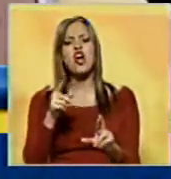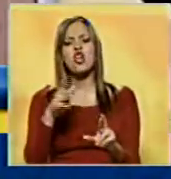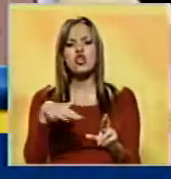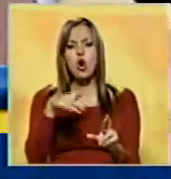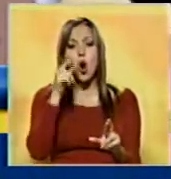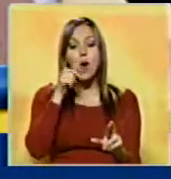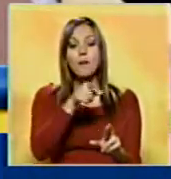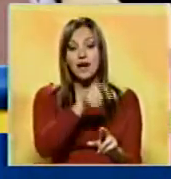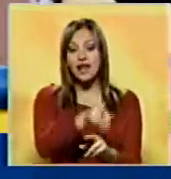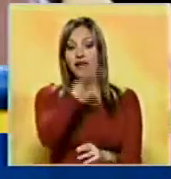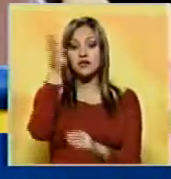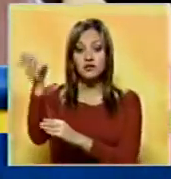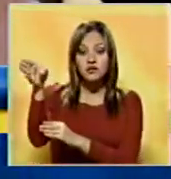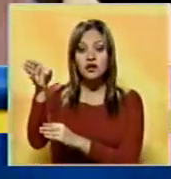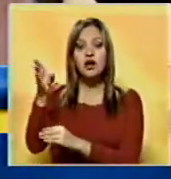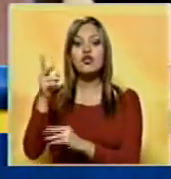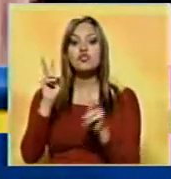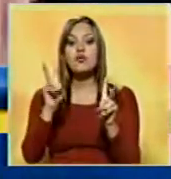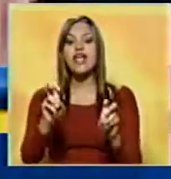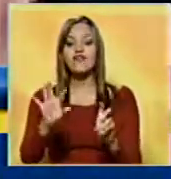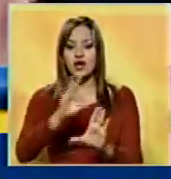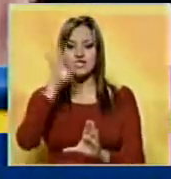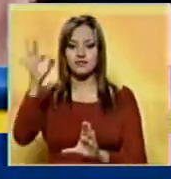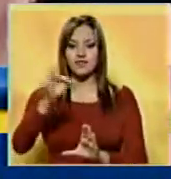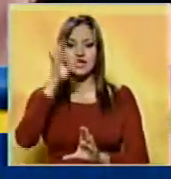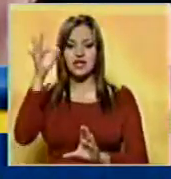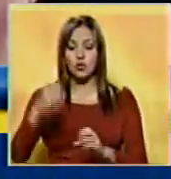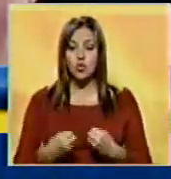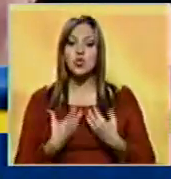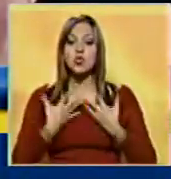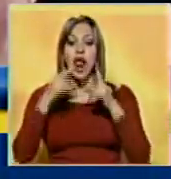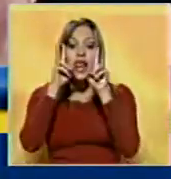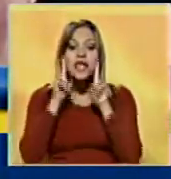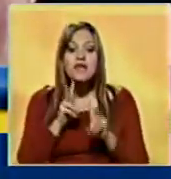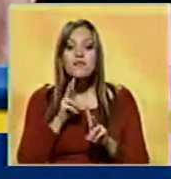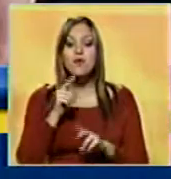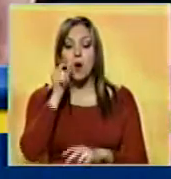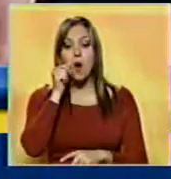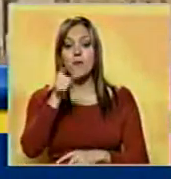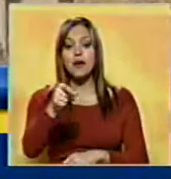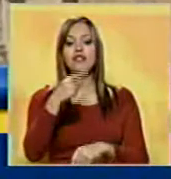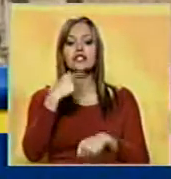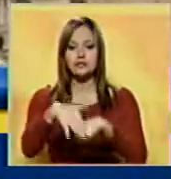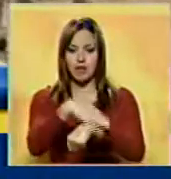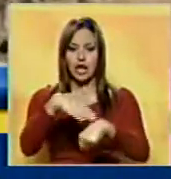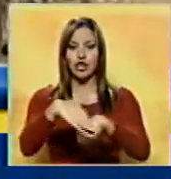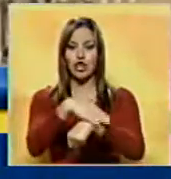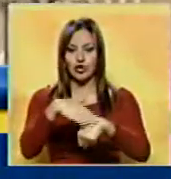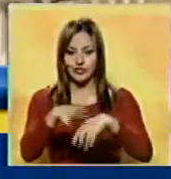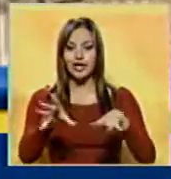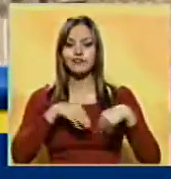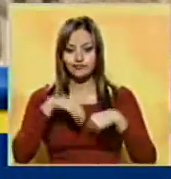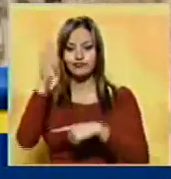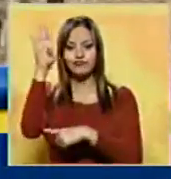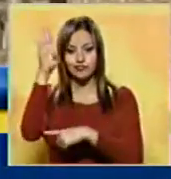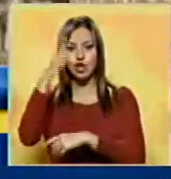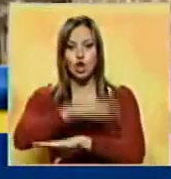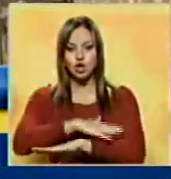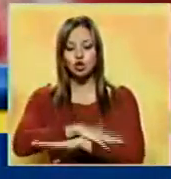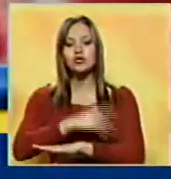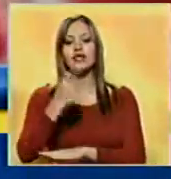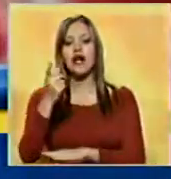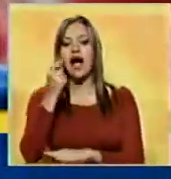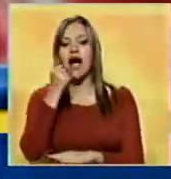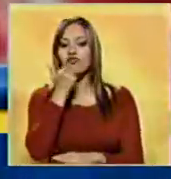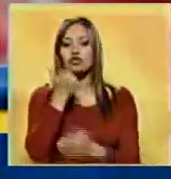O'Brien se dedicará a una renovación espiritual. El arzobispo de Edimburgo pidió perdón al admitir que su conducta sexual